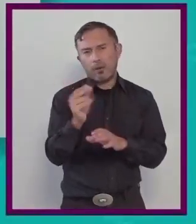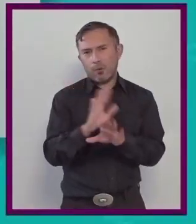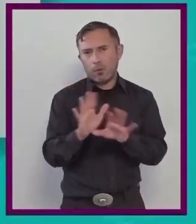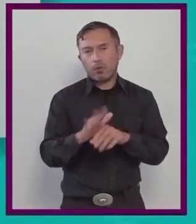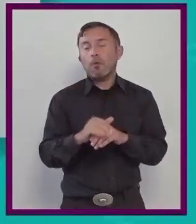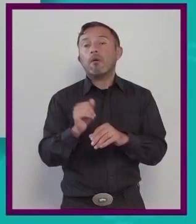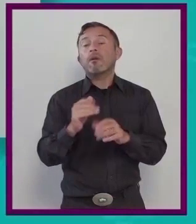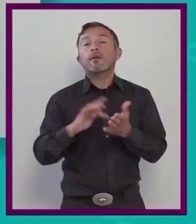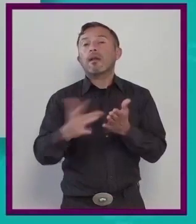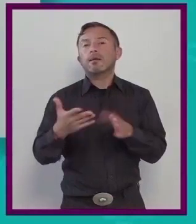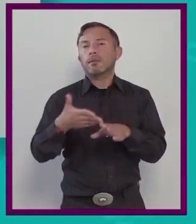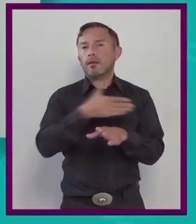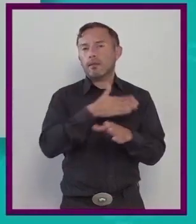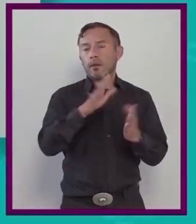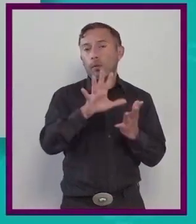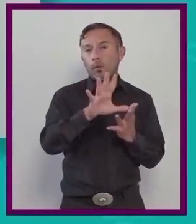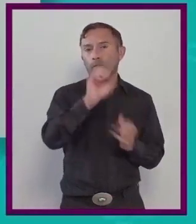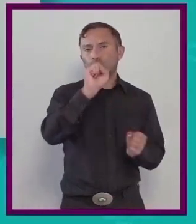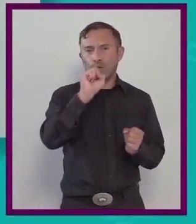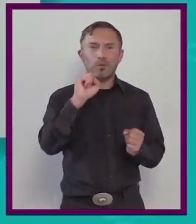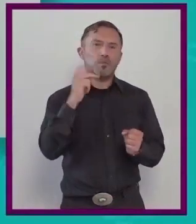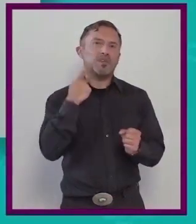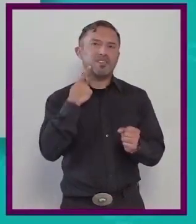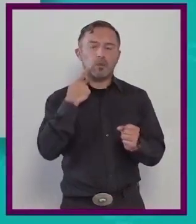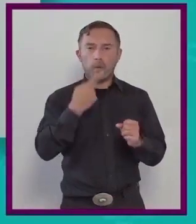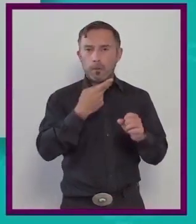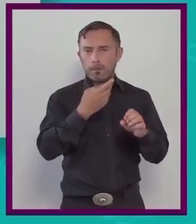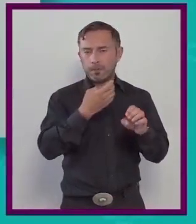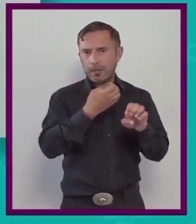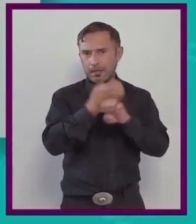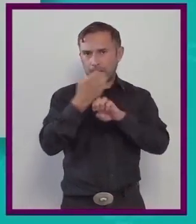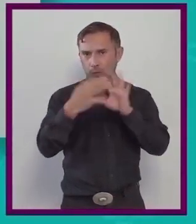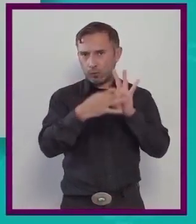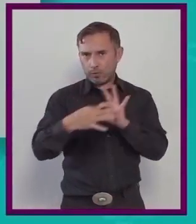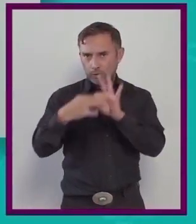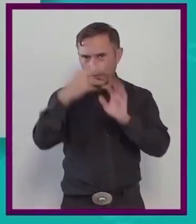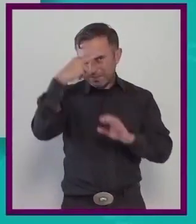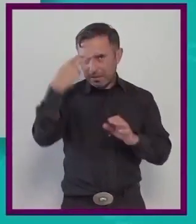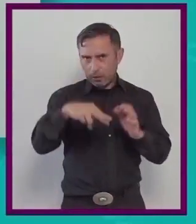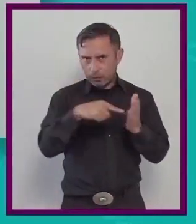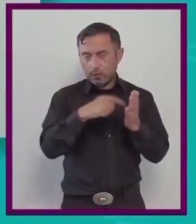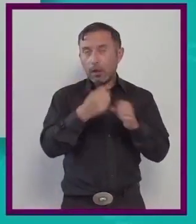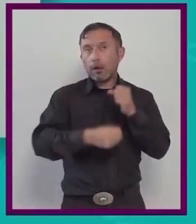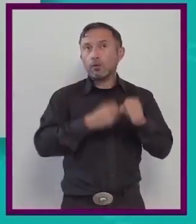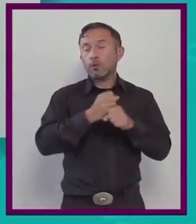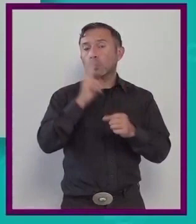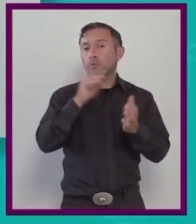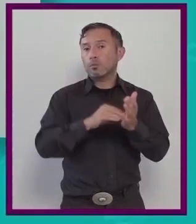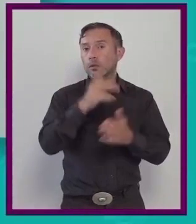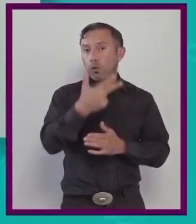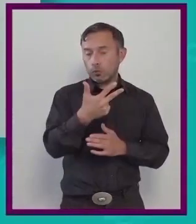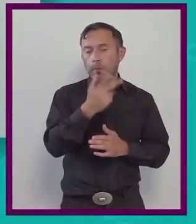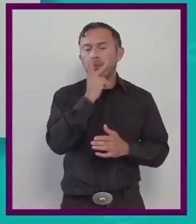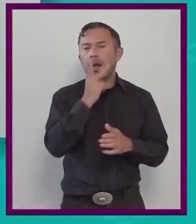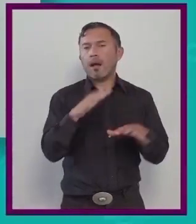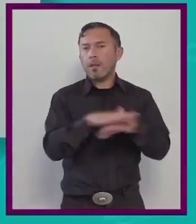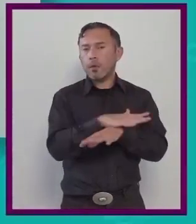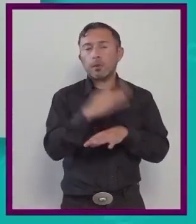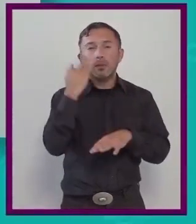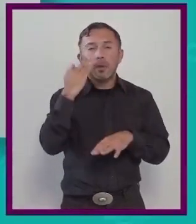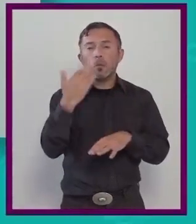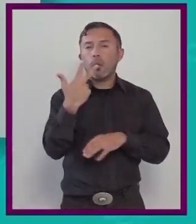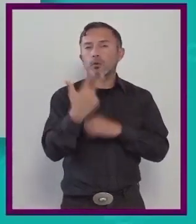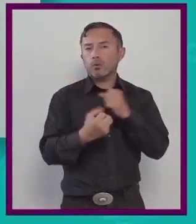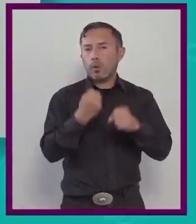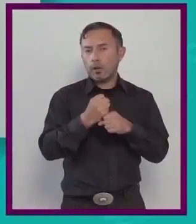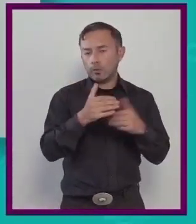toda vez que su implementación sea a partir de una reforma a la Constitución Política de los Estados Unidos Mexicanos del año 2008,